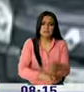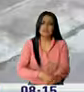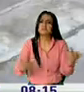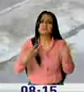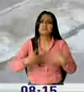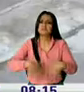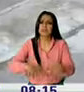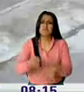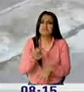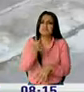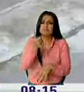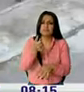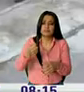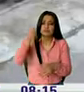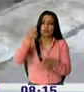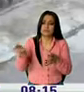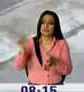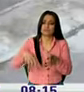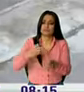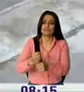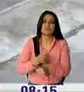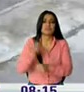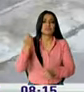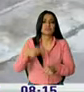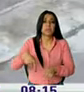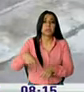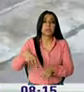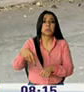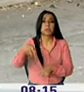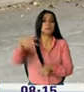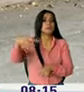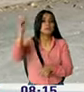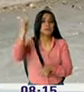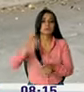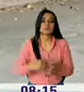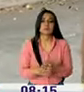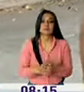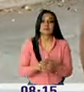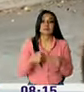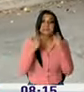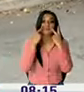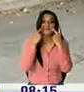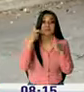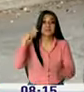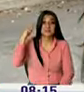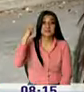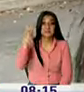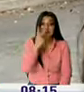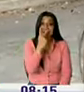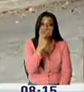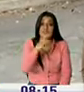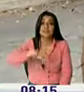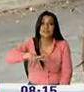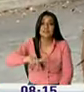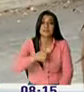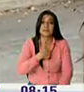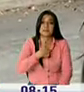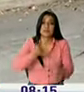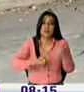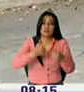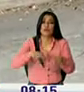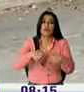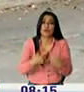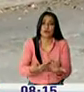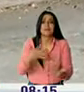con la funda en mano, se aleja presuroso por la vereda. Los videos de cómo fue el robo y gracias a eso sé cómo lo